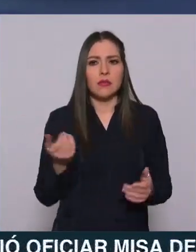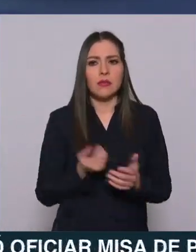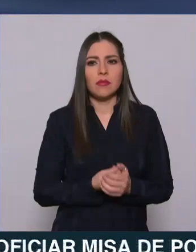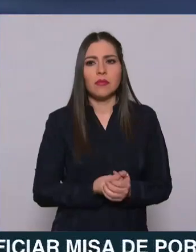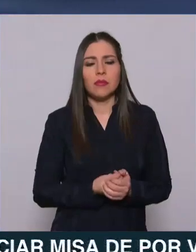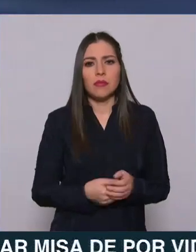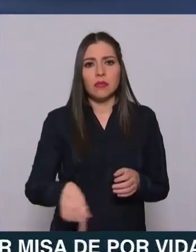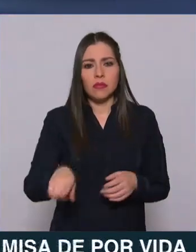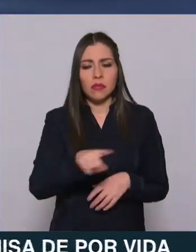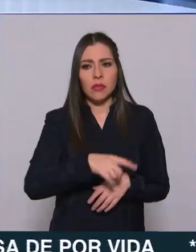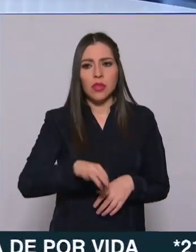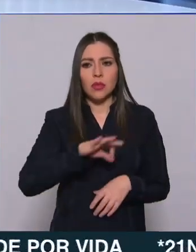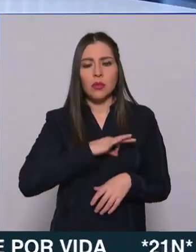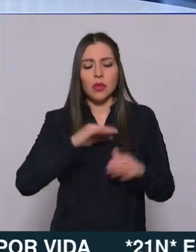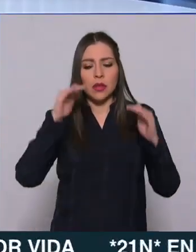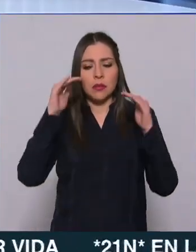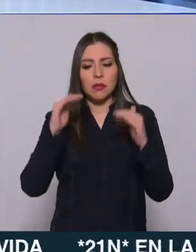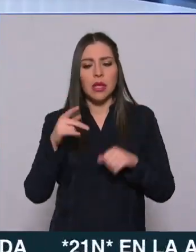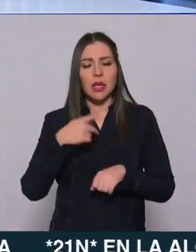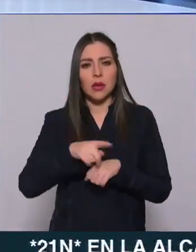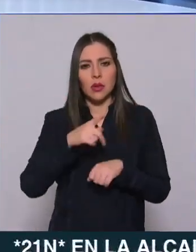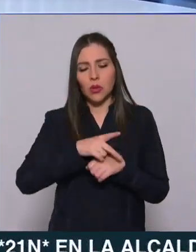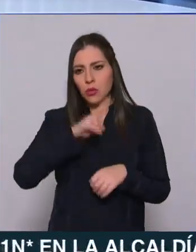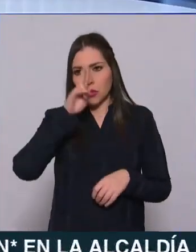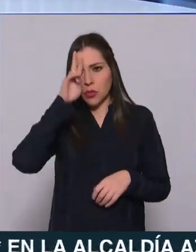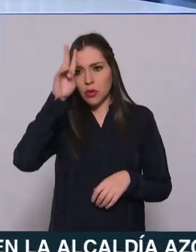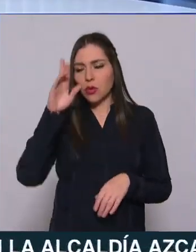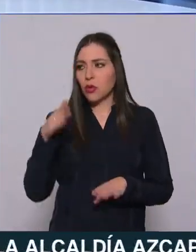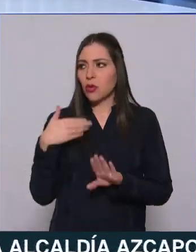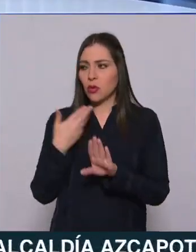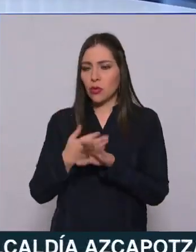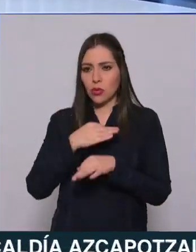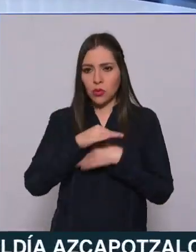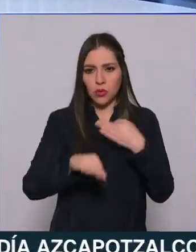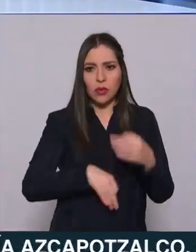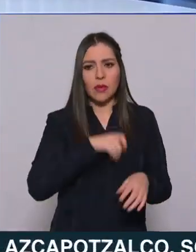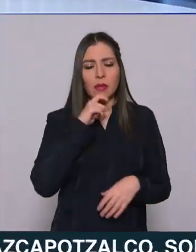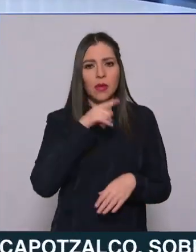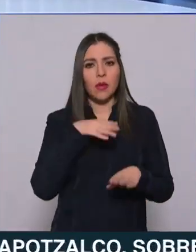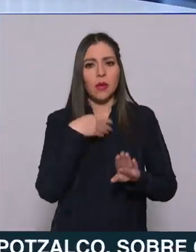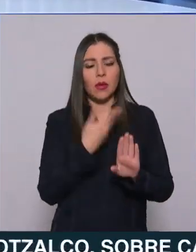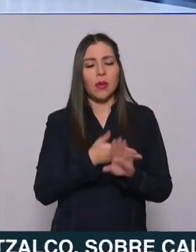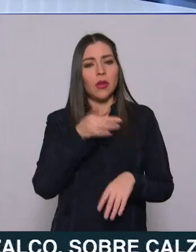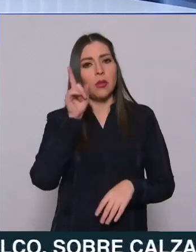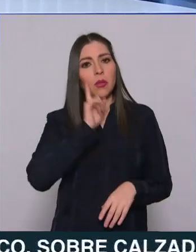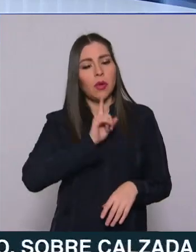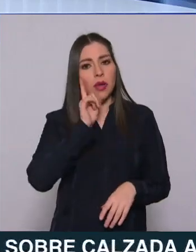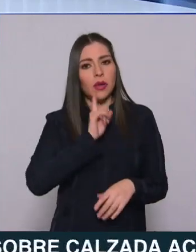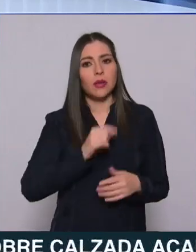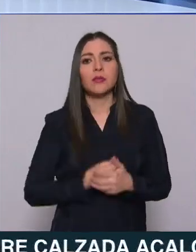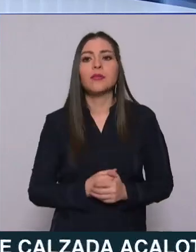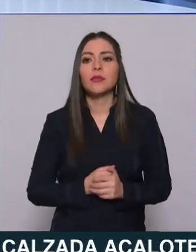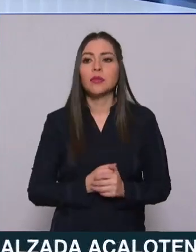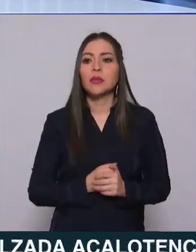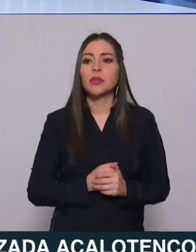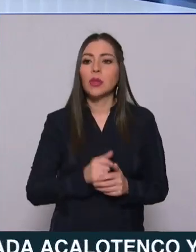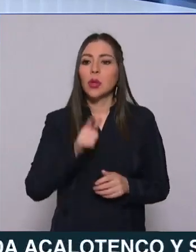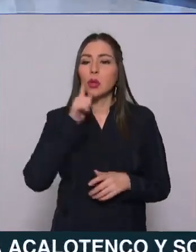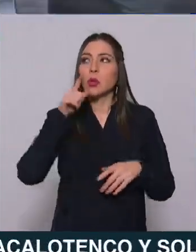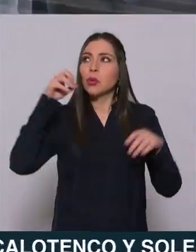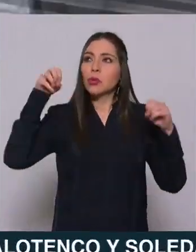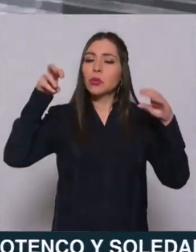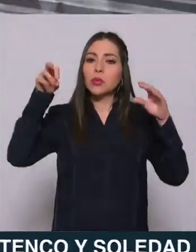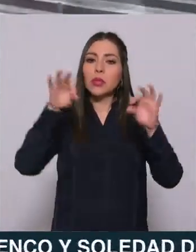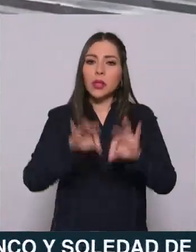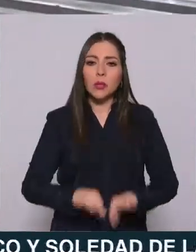en menores índices de violencia contra todos y todas, pero sobre todo contra las mujeres, ¿no? Las luminarias son